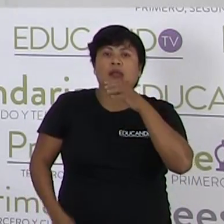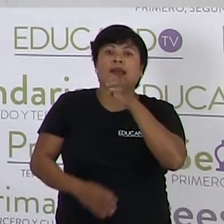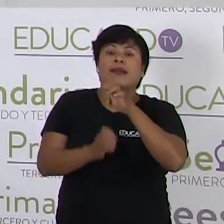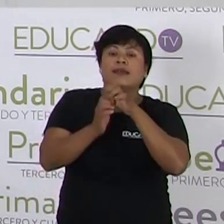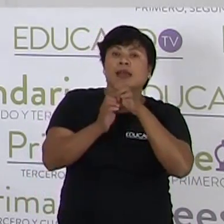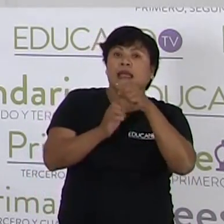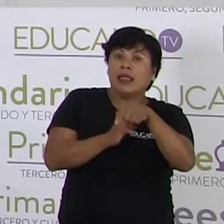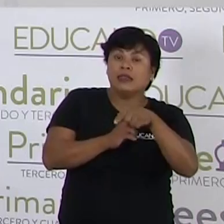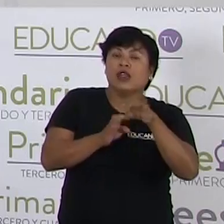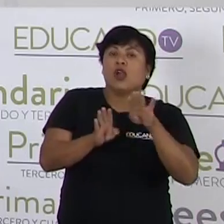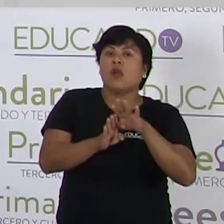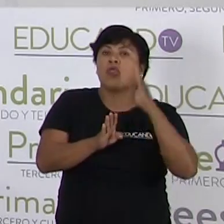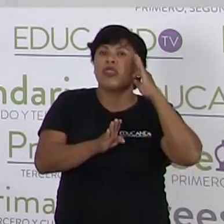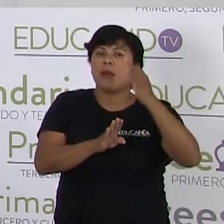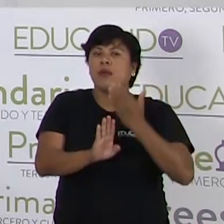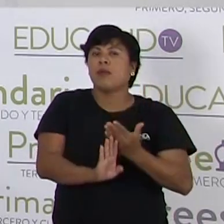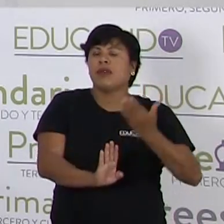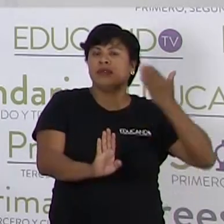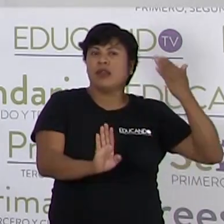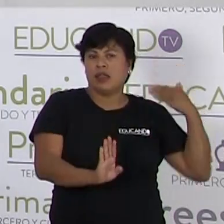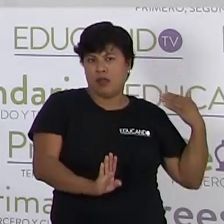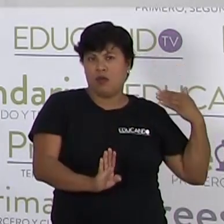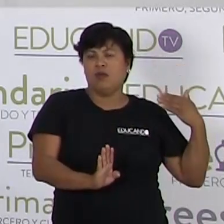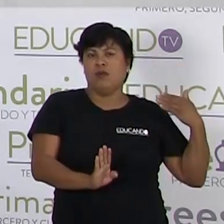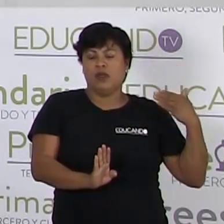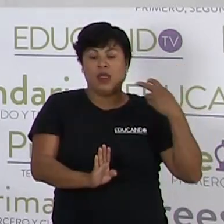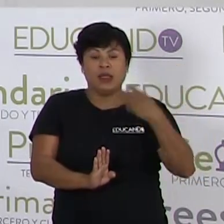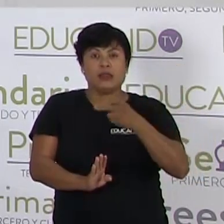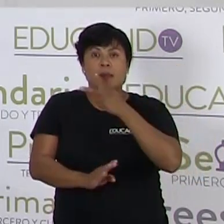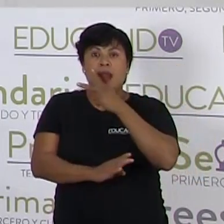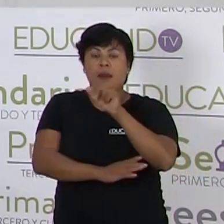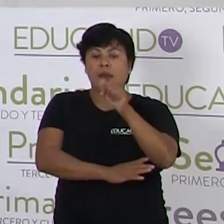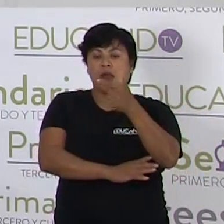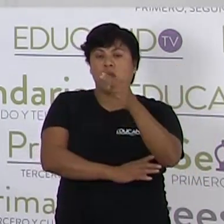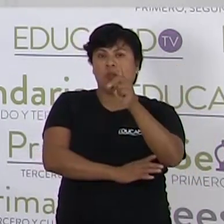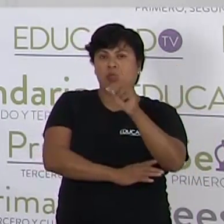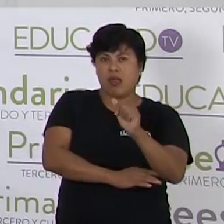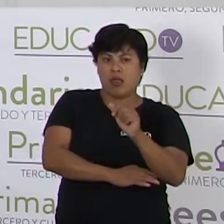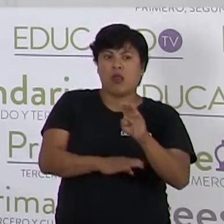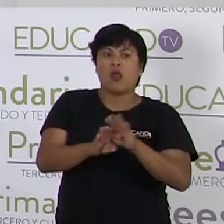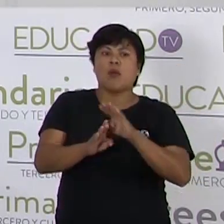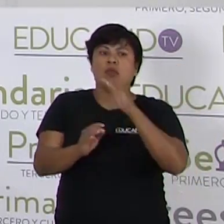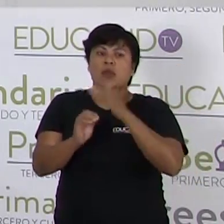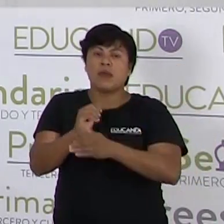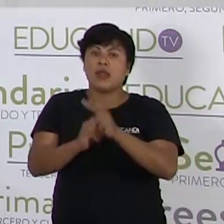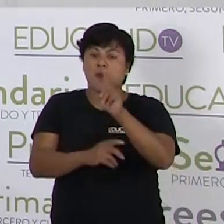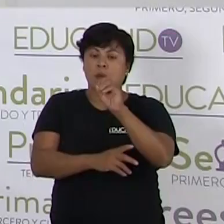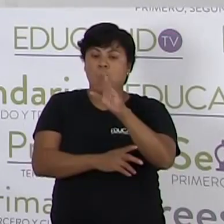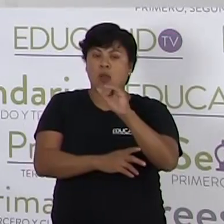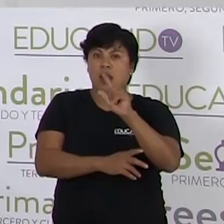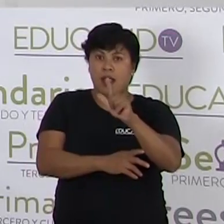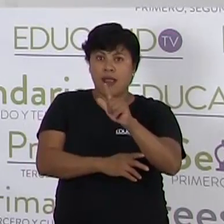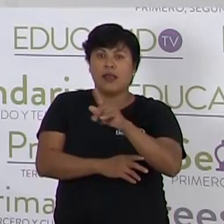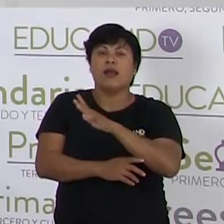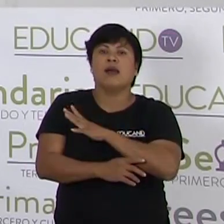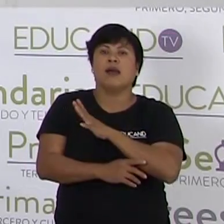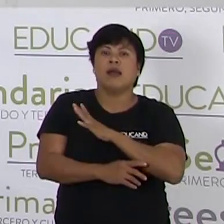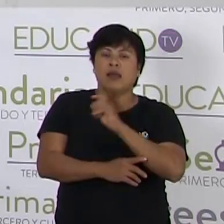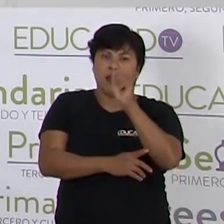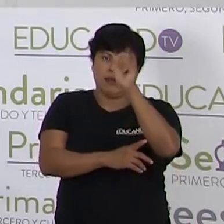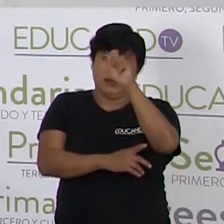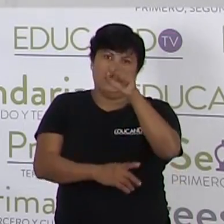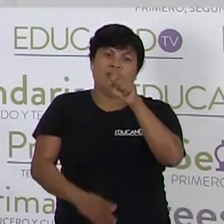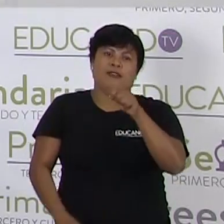en tiempo pretérito, es una palabra aguda y como termina en vocal, lleva